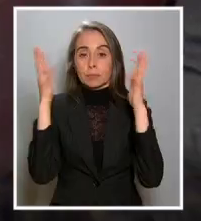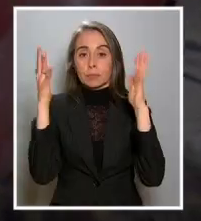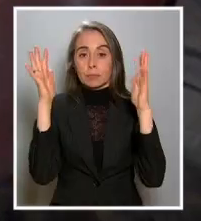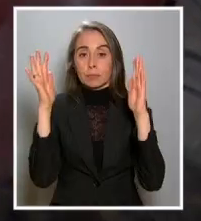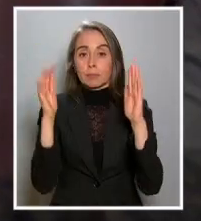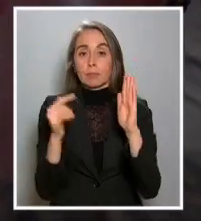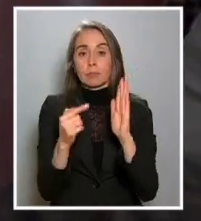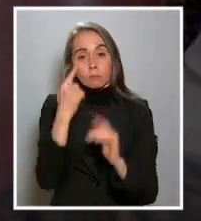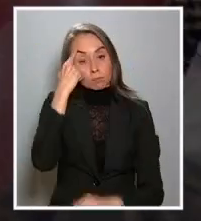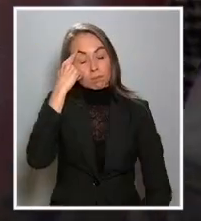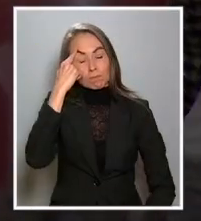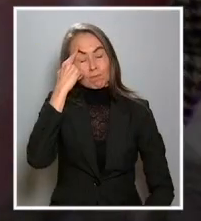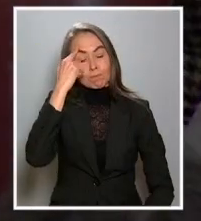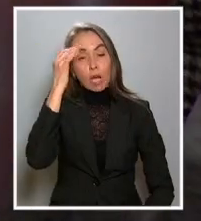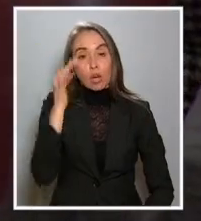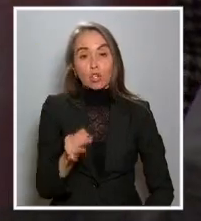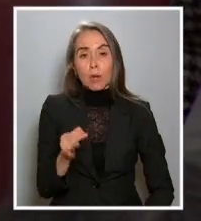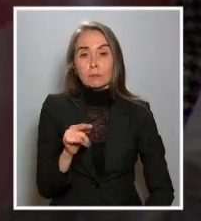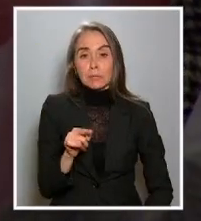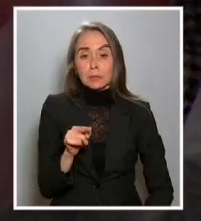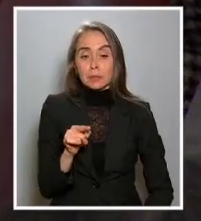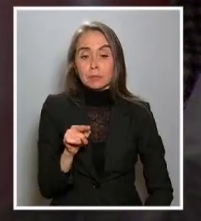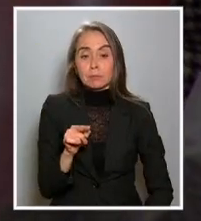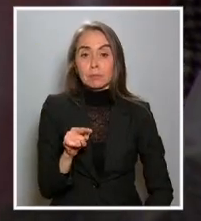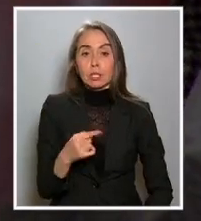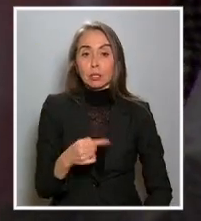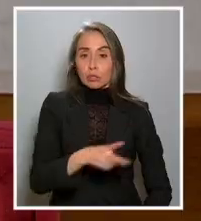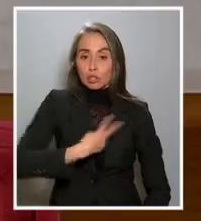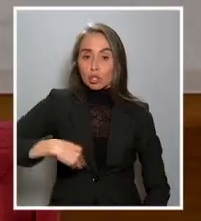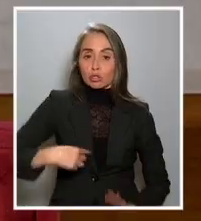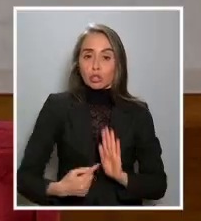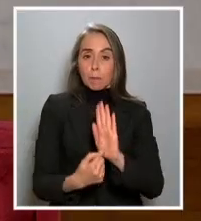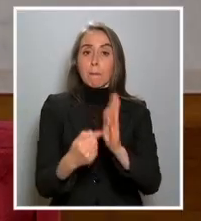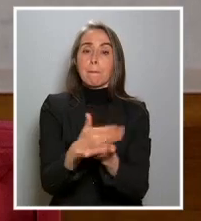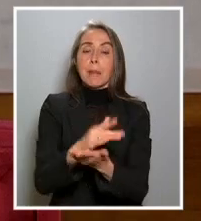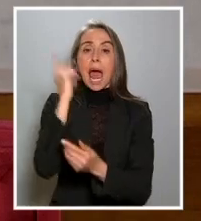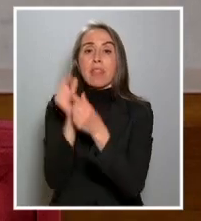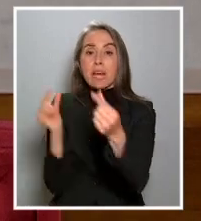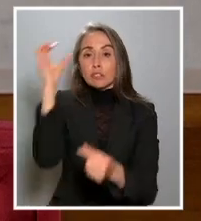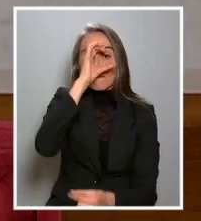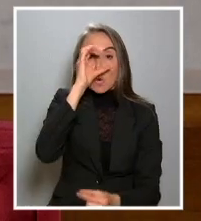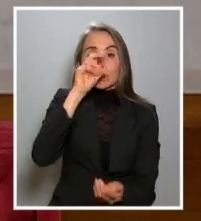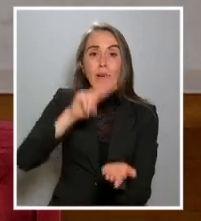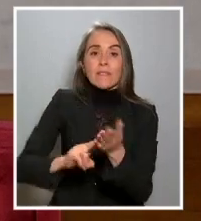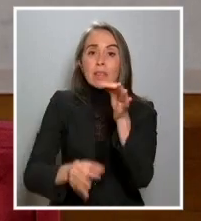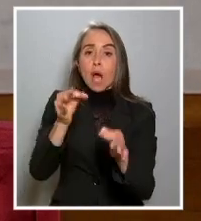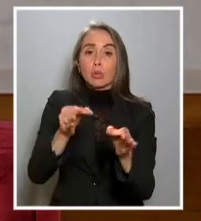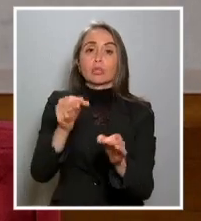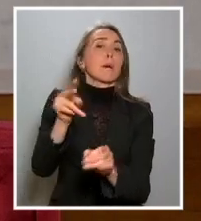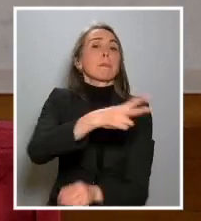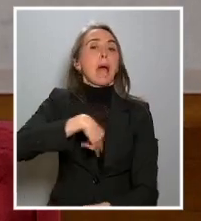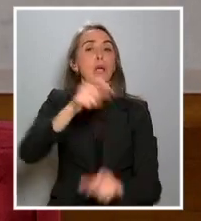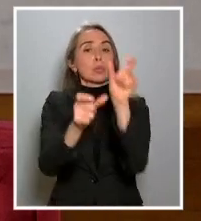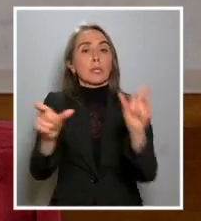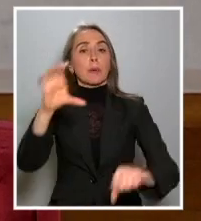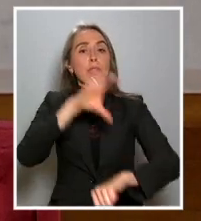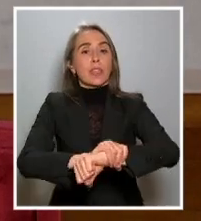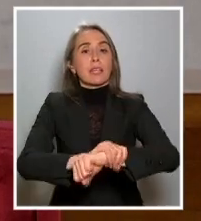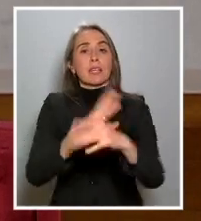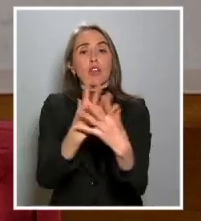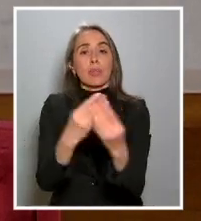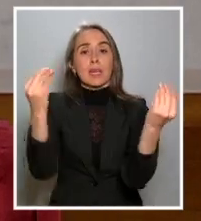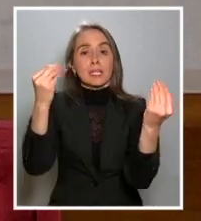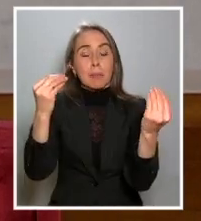con esta convicción que presentamos el Plan Nacional de Búsqueda de Verdad y Justicia para nuestros detenidos